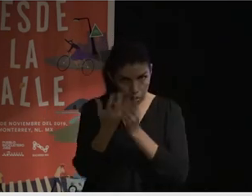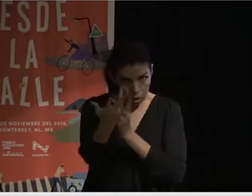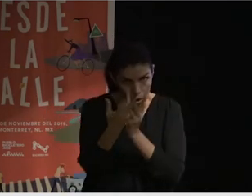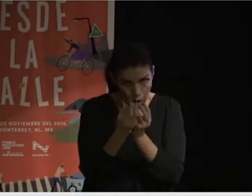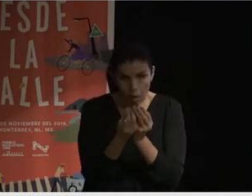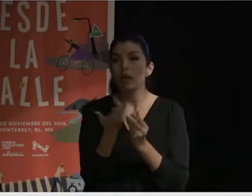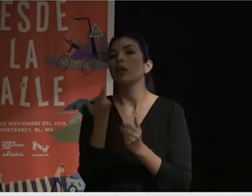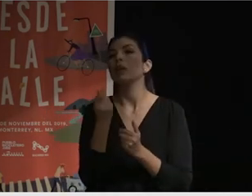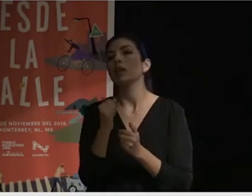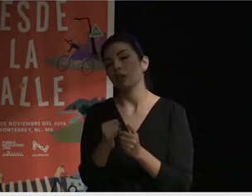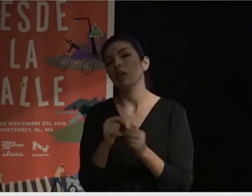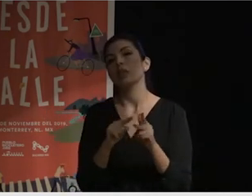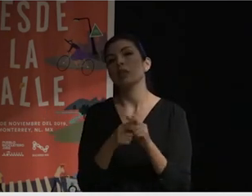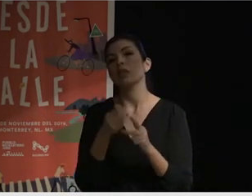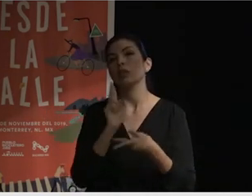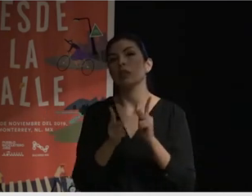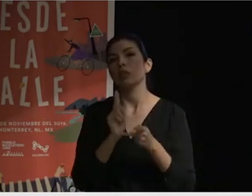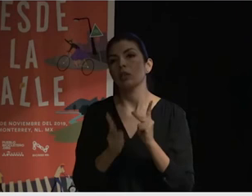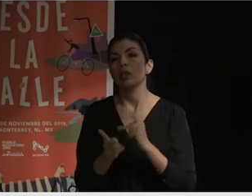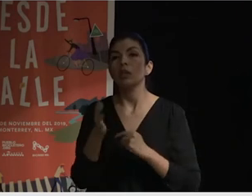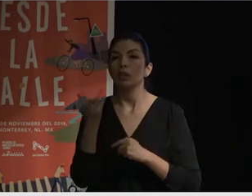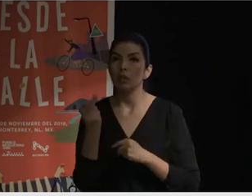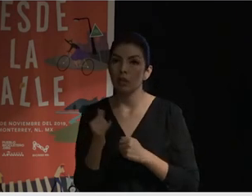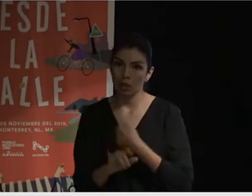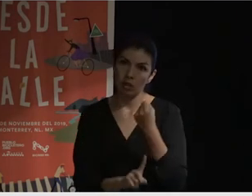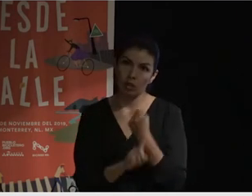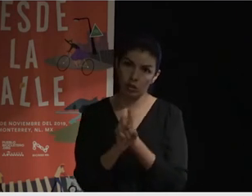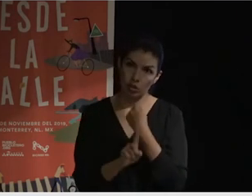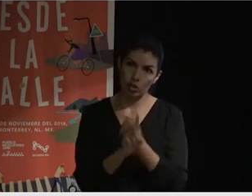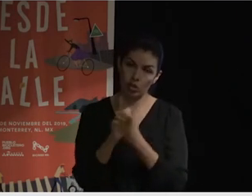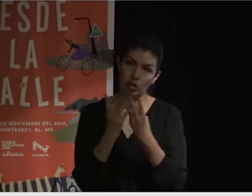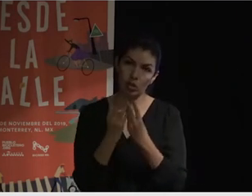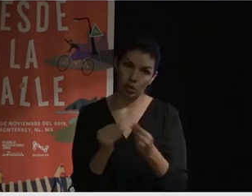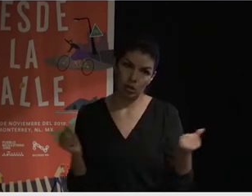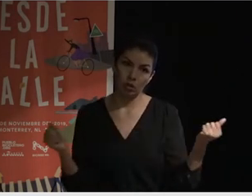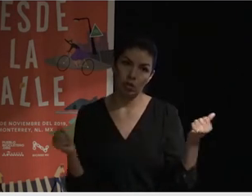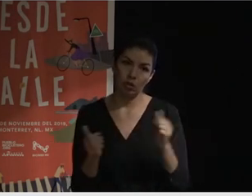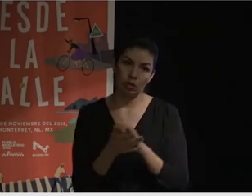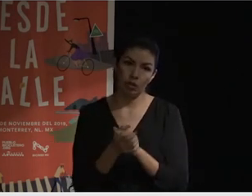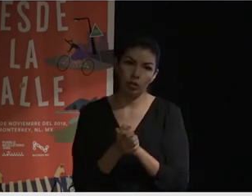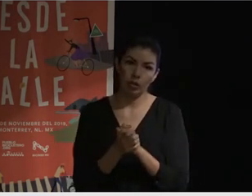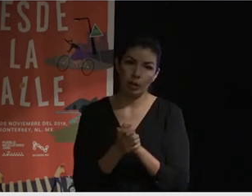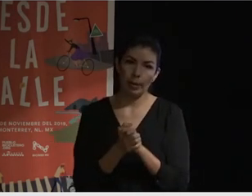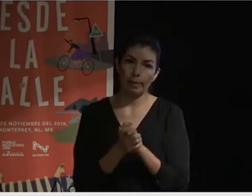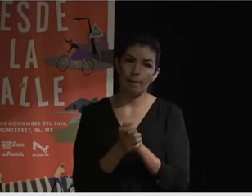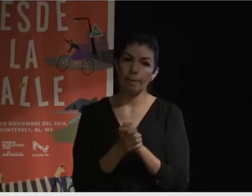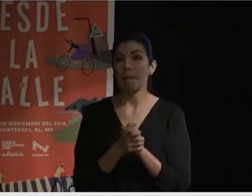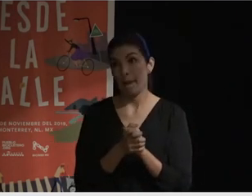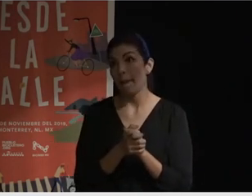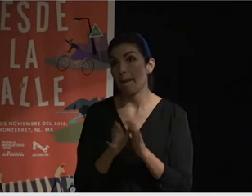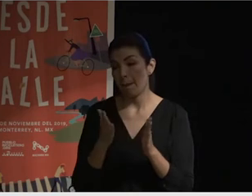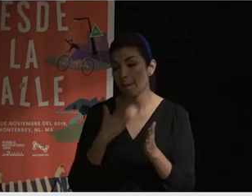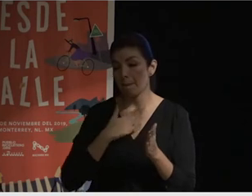un tema, se le dio la oportunidad de que hubiera un espacio en el cual pudiera empezar a abrirse este diálogo. Y creo que aquí va a ser bien importante